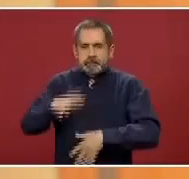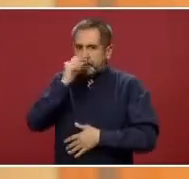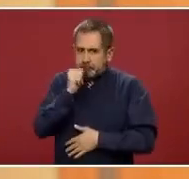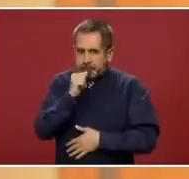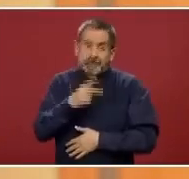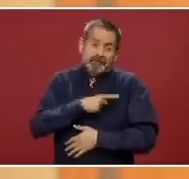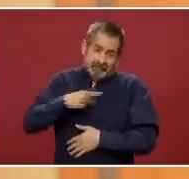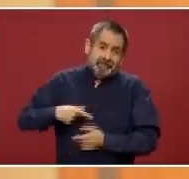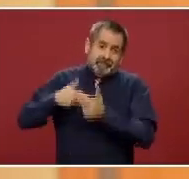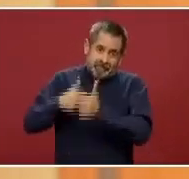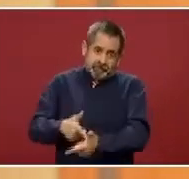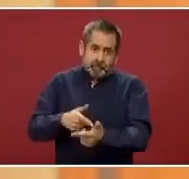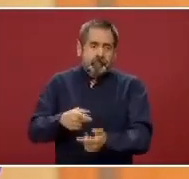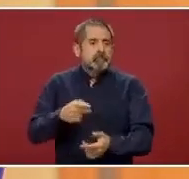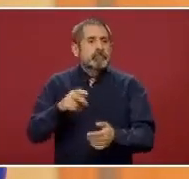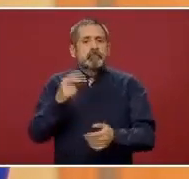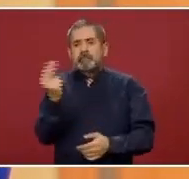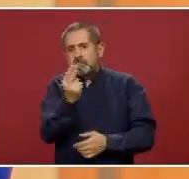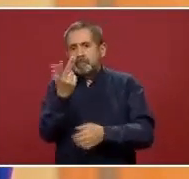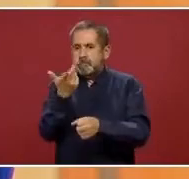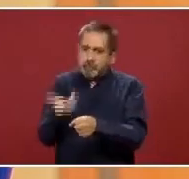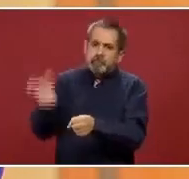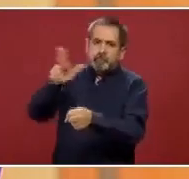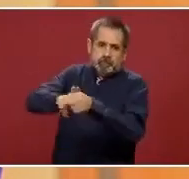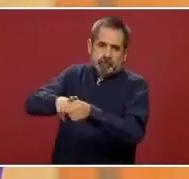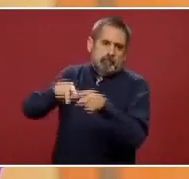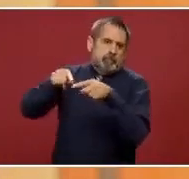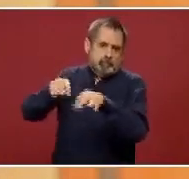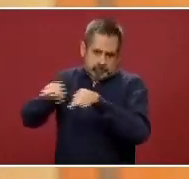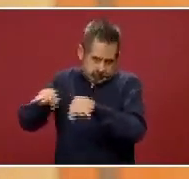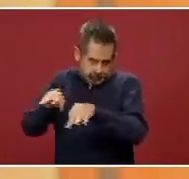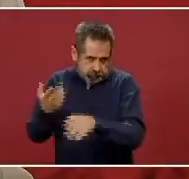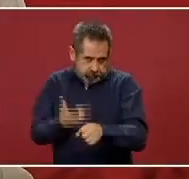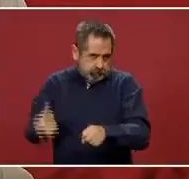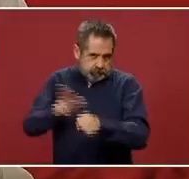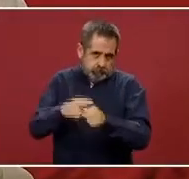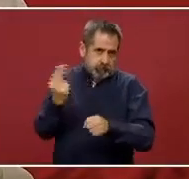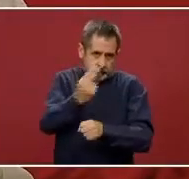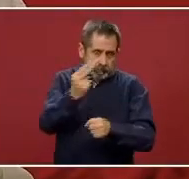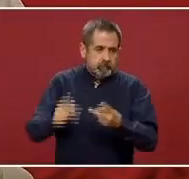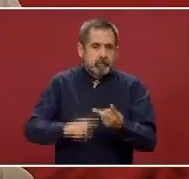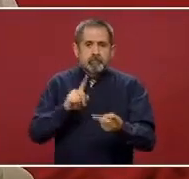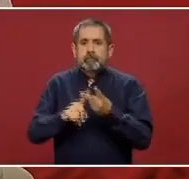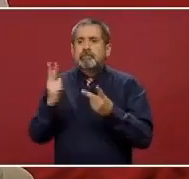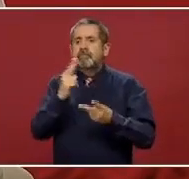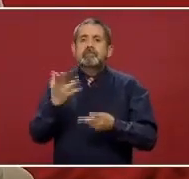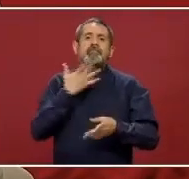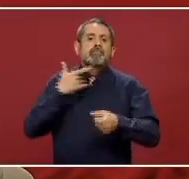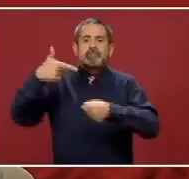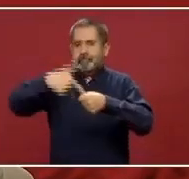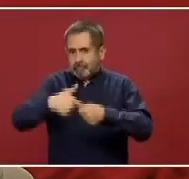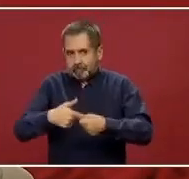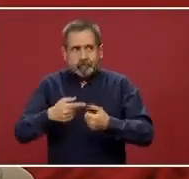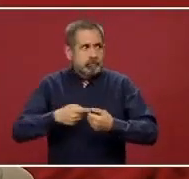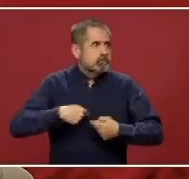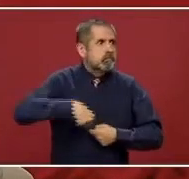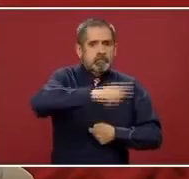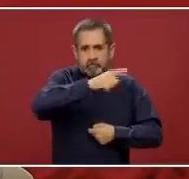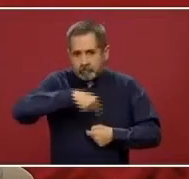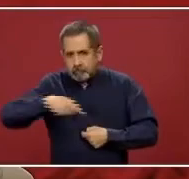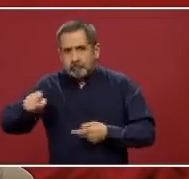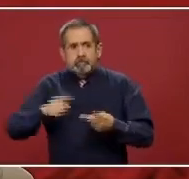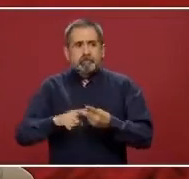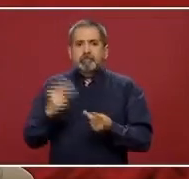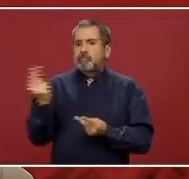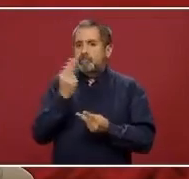porque necesitamos hospitales, porque necesitamos combustibles, porque necesitamos